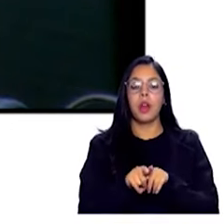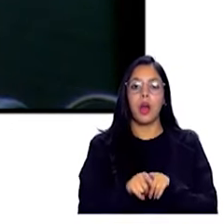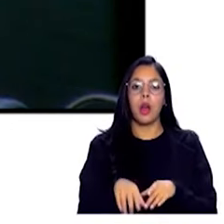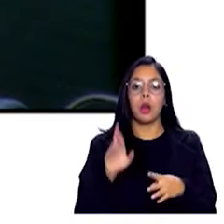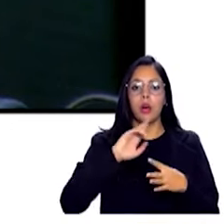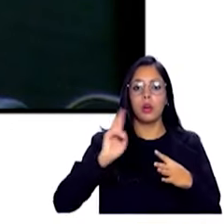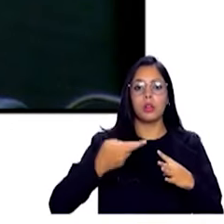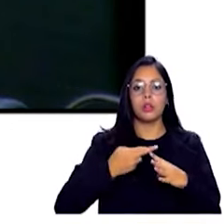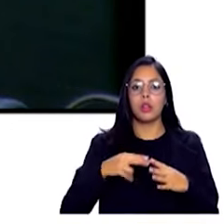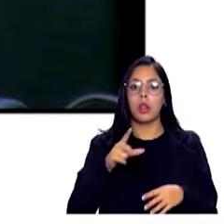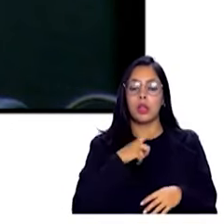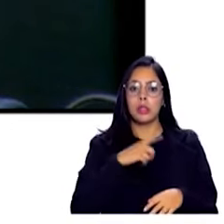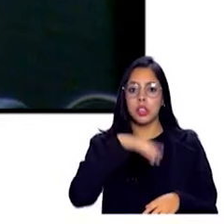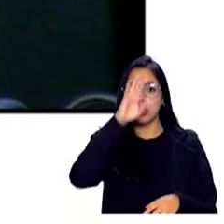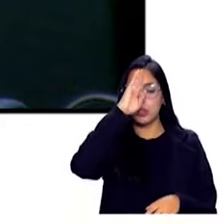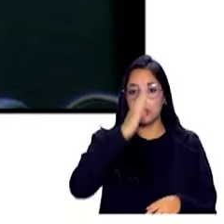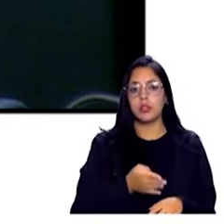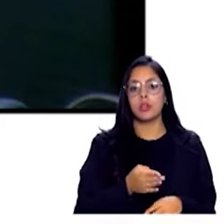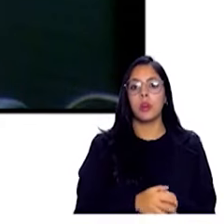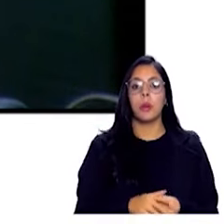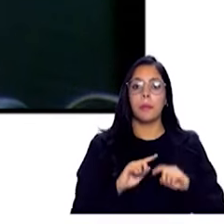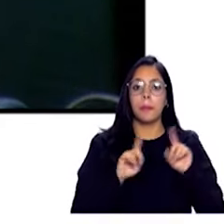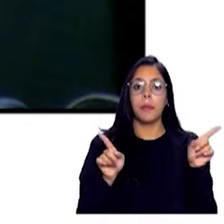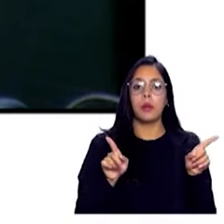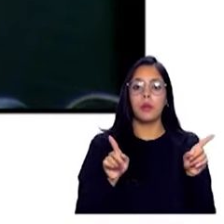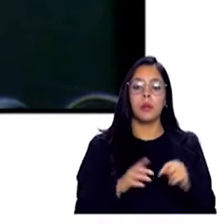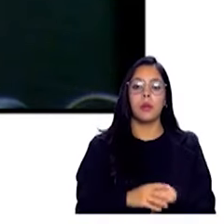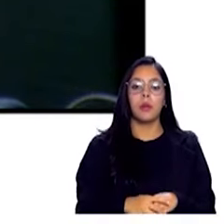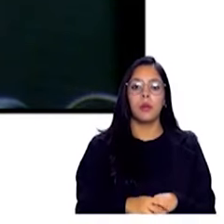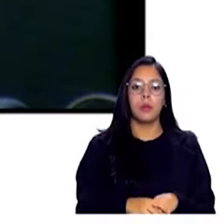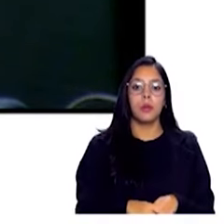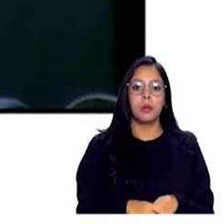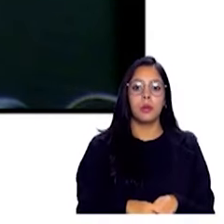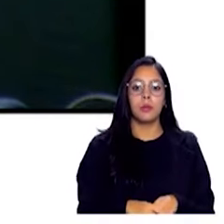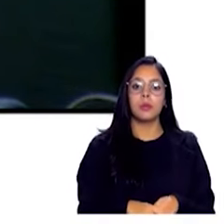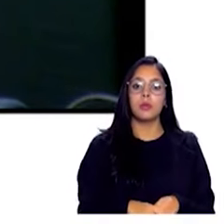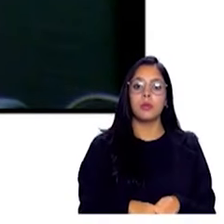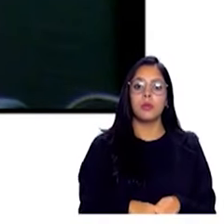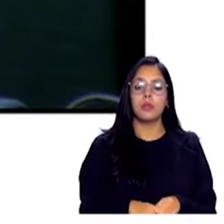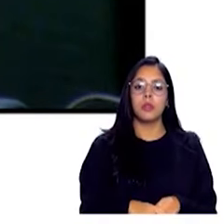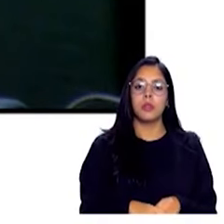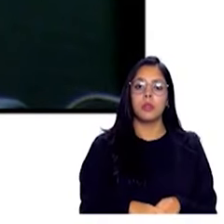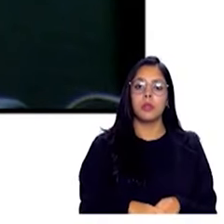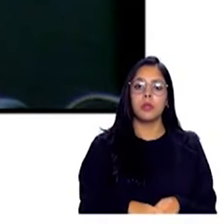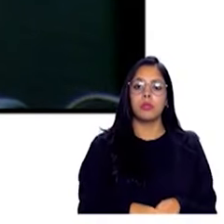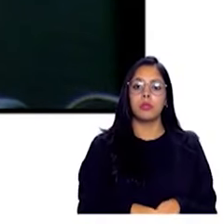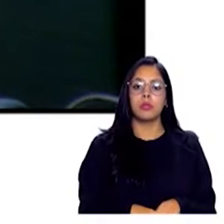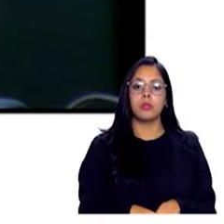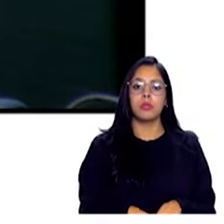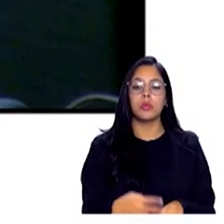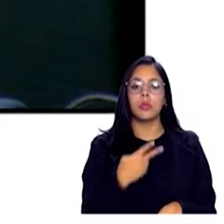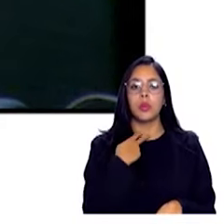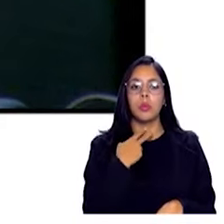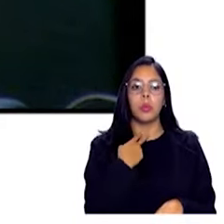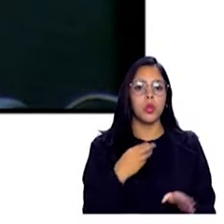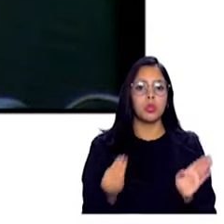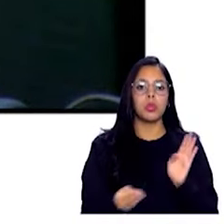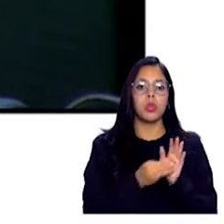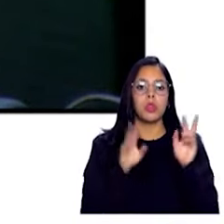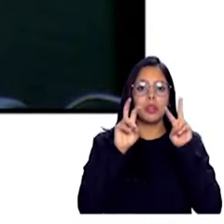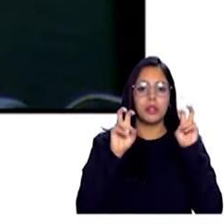pero que siqua se puede plantear un motivo de casación que no haya sido previamente formalizado en el recurso de